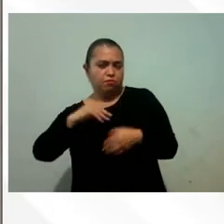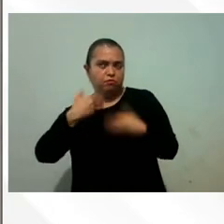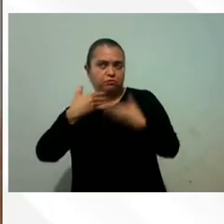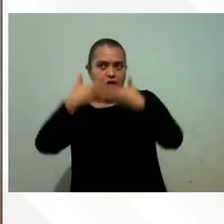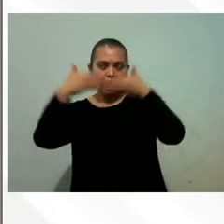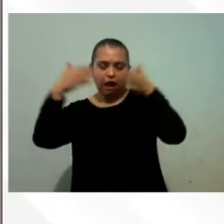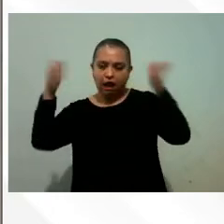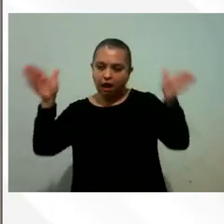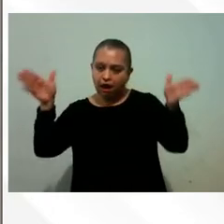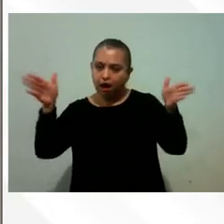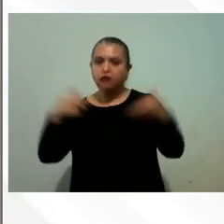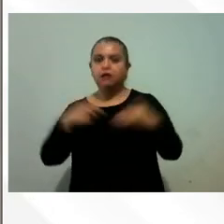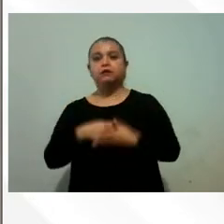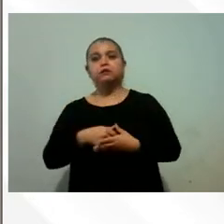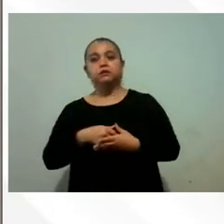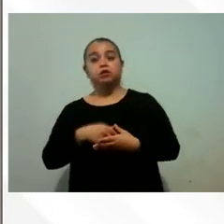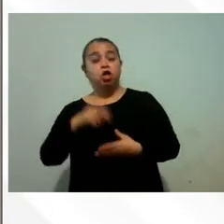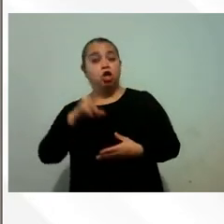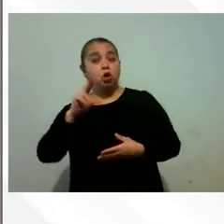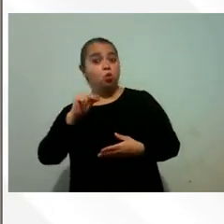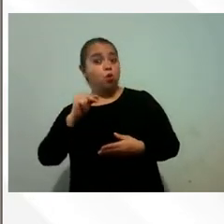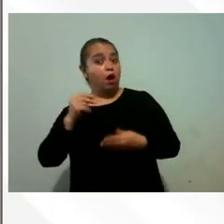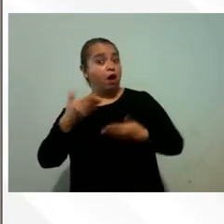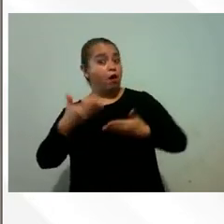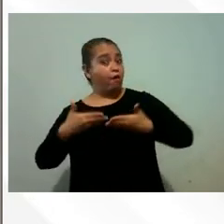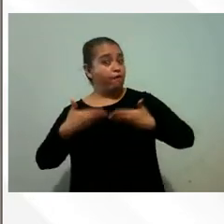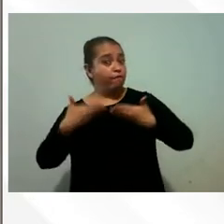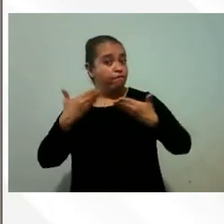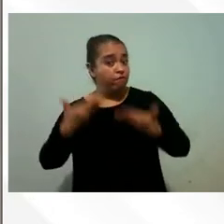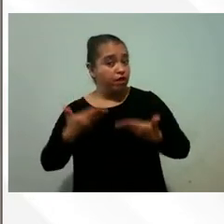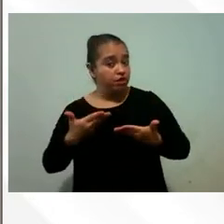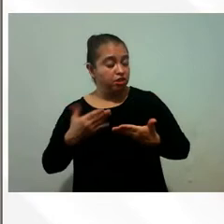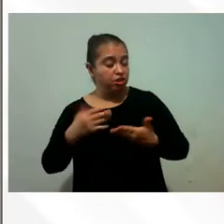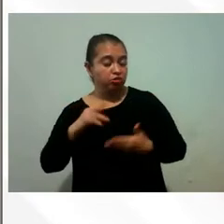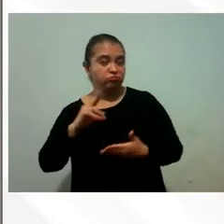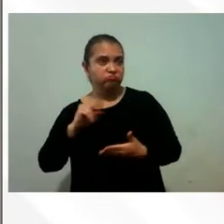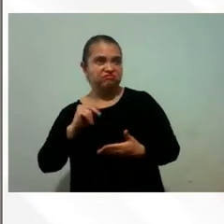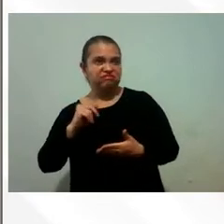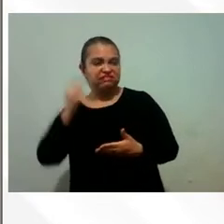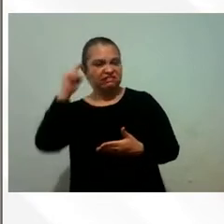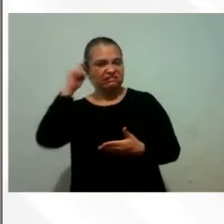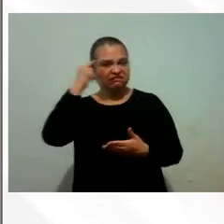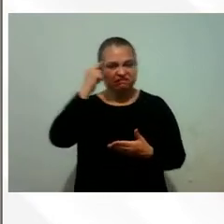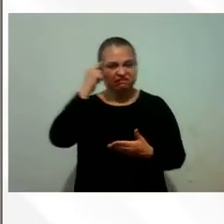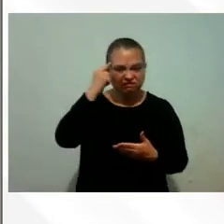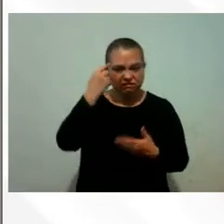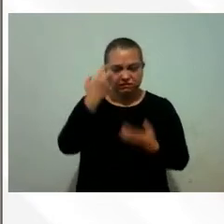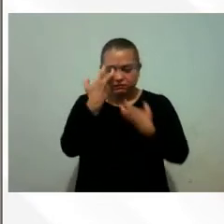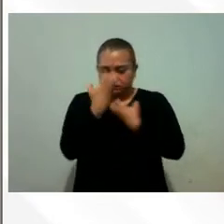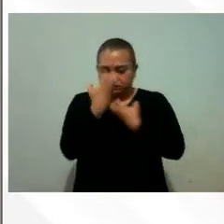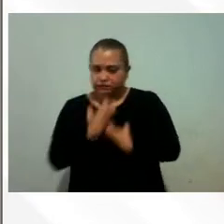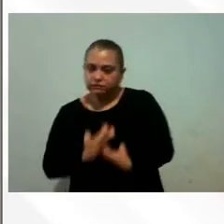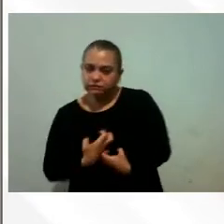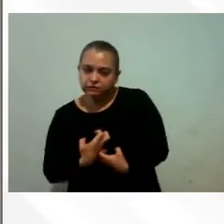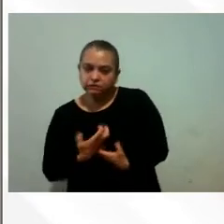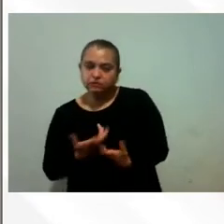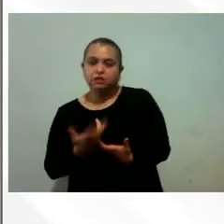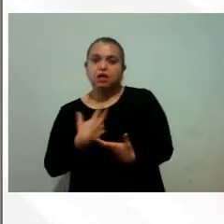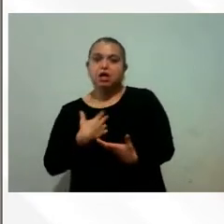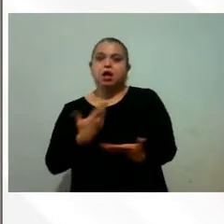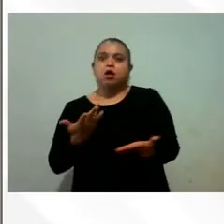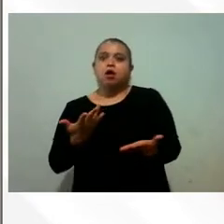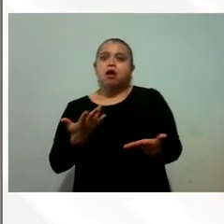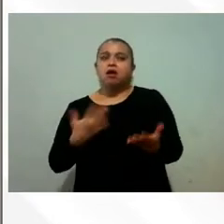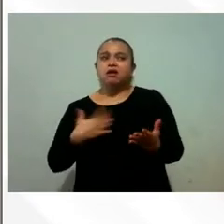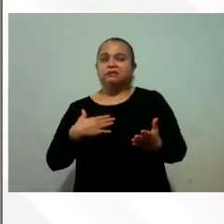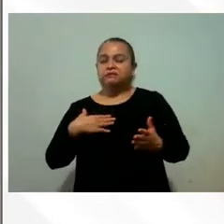de confianza, estaría la desconfianza. El enojo, la tristeza, podría estar la competencia, ¿no?